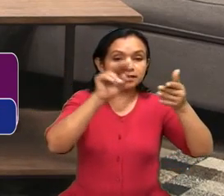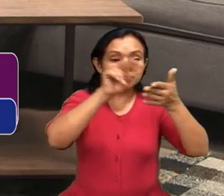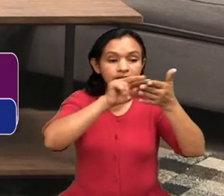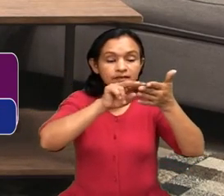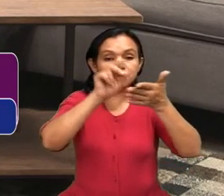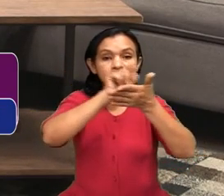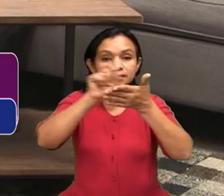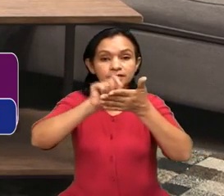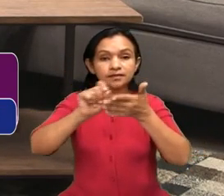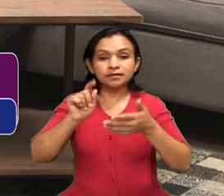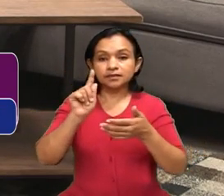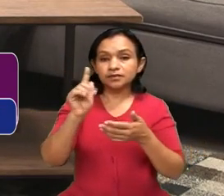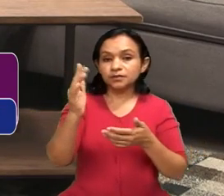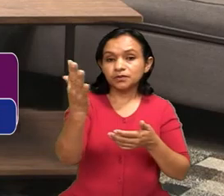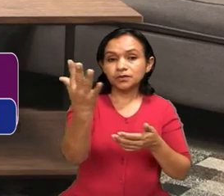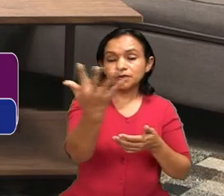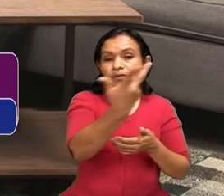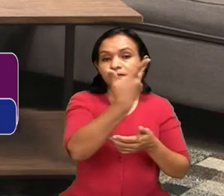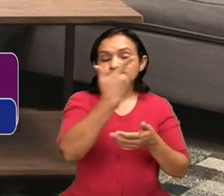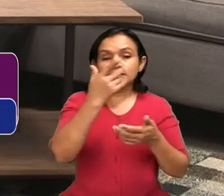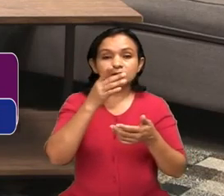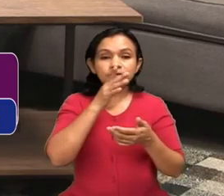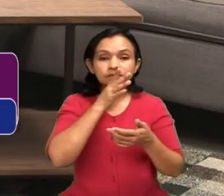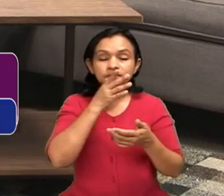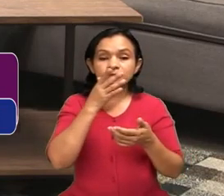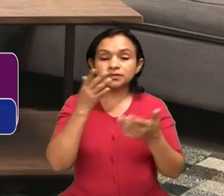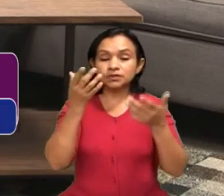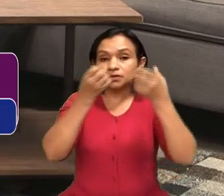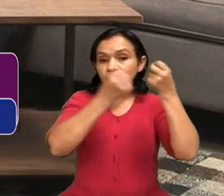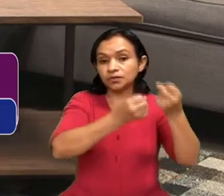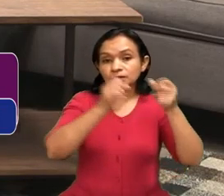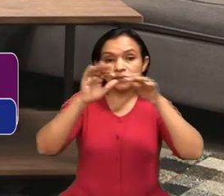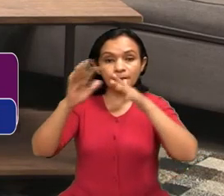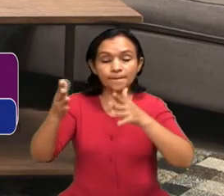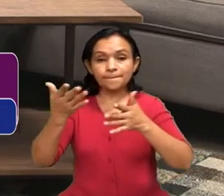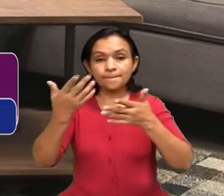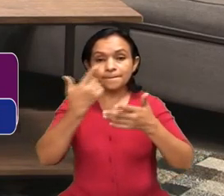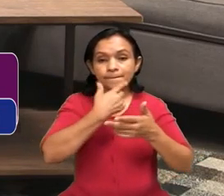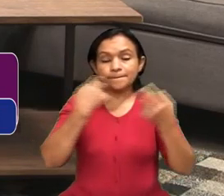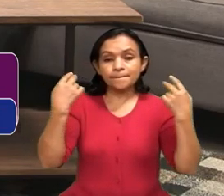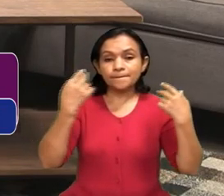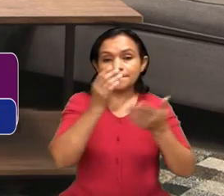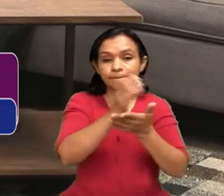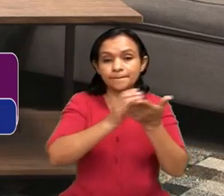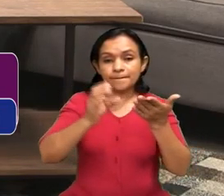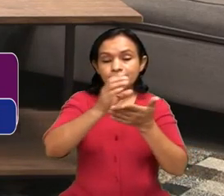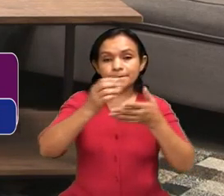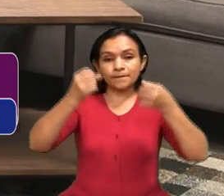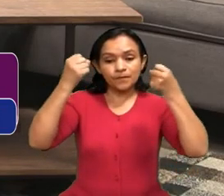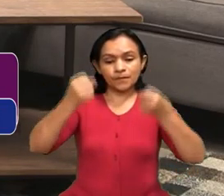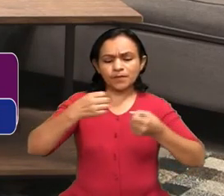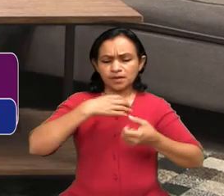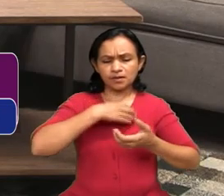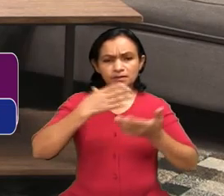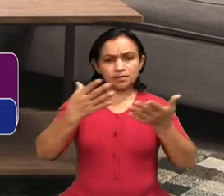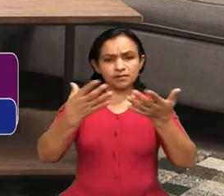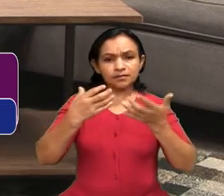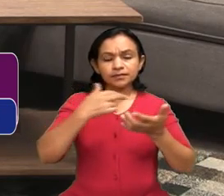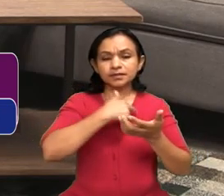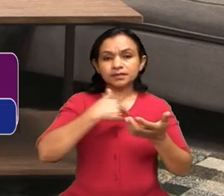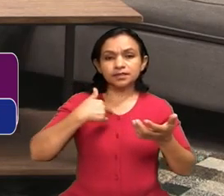con los muchachos de los colegios, con profesores, pero también con obreros voluntarios, y se hace